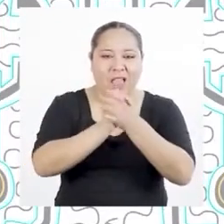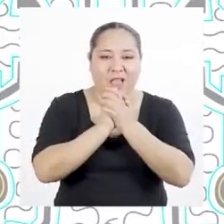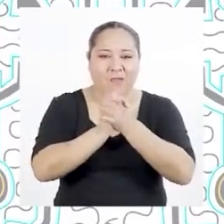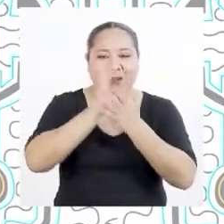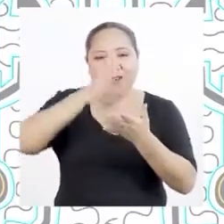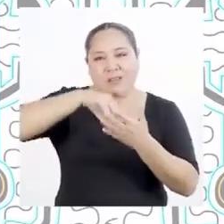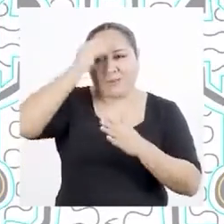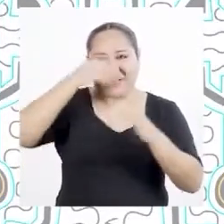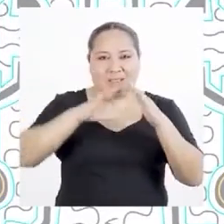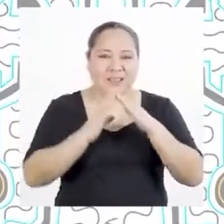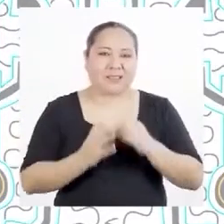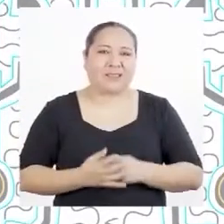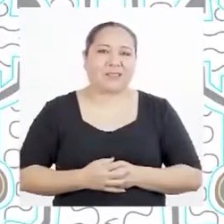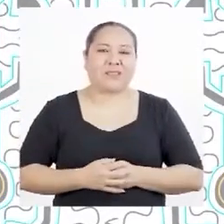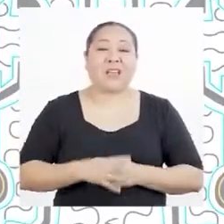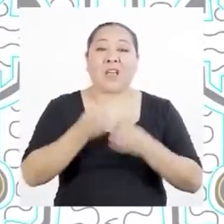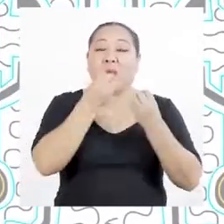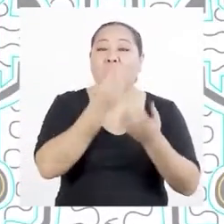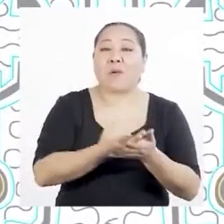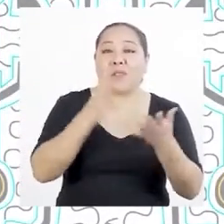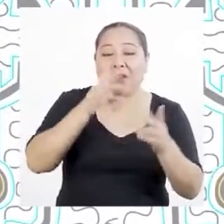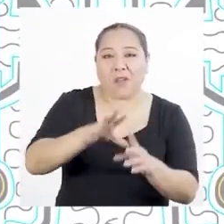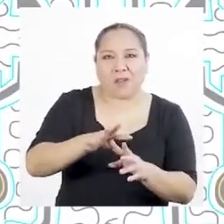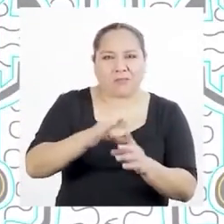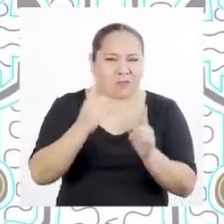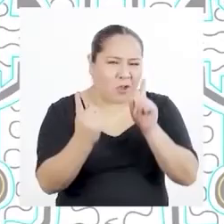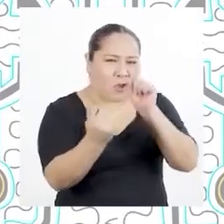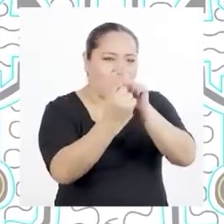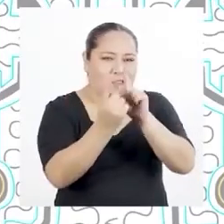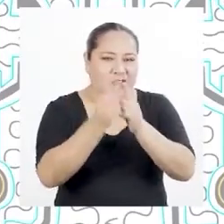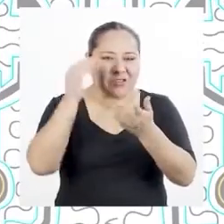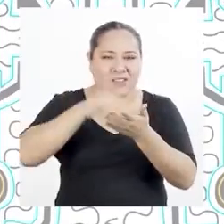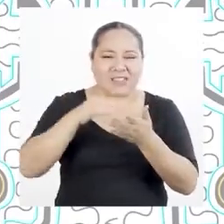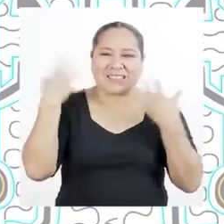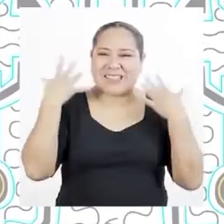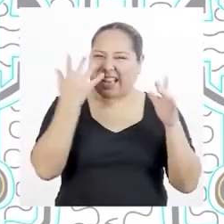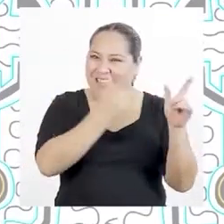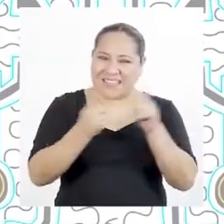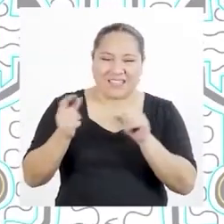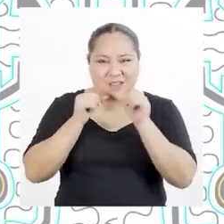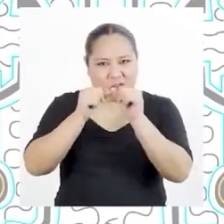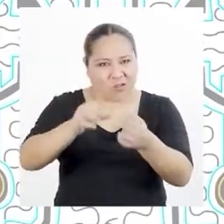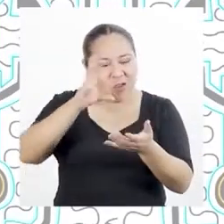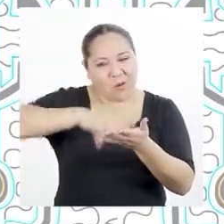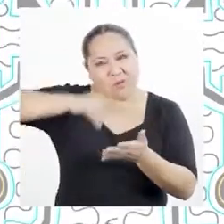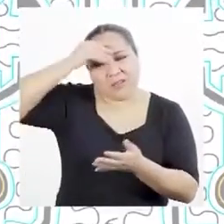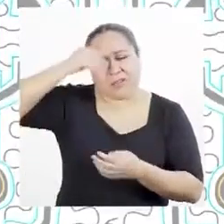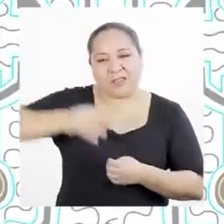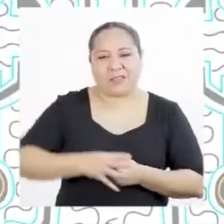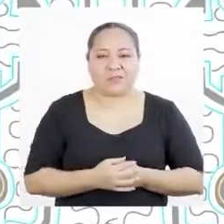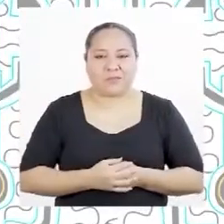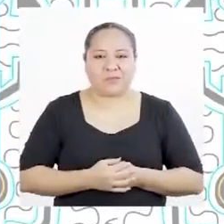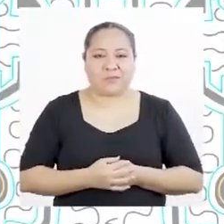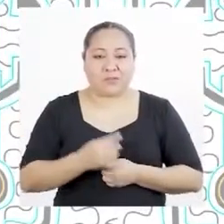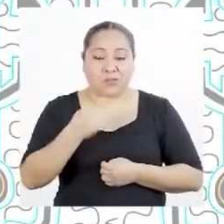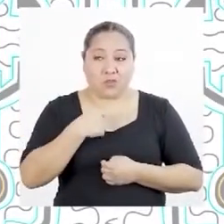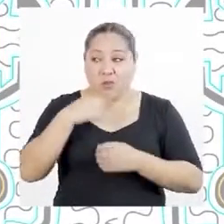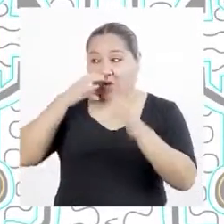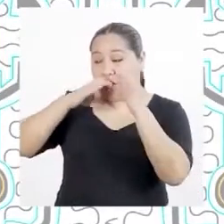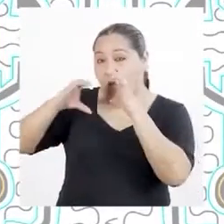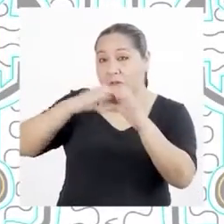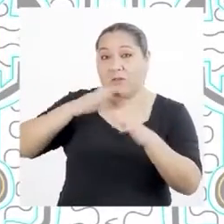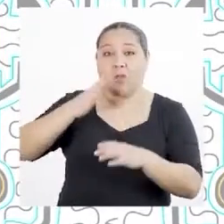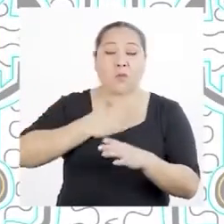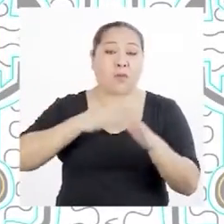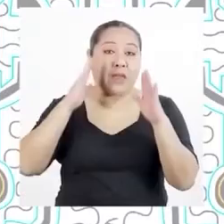Bancarupe! ¡Qué bueno encontrarnos nuevamente! ¡Sí! ¡Ya estoy lista para seguir aprendiendo! Estuve conversando